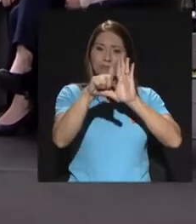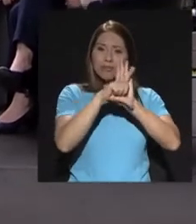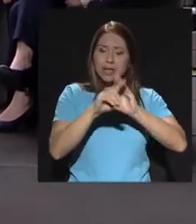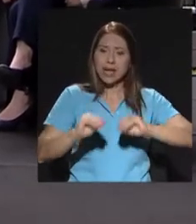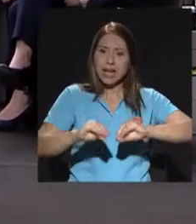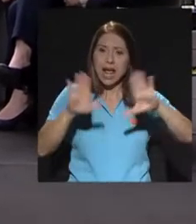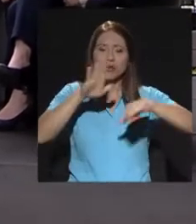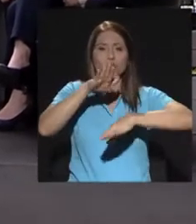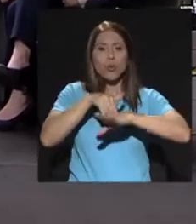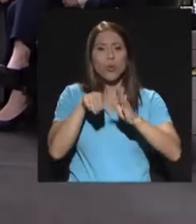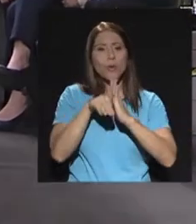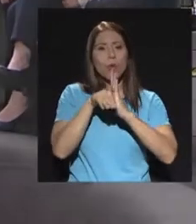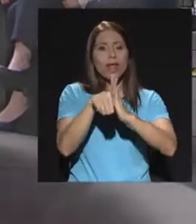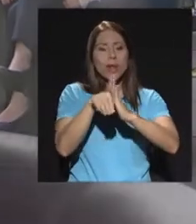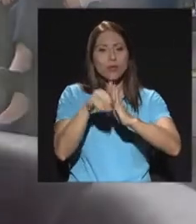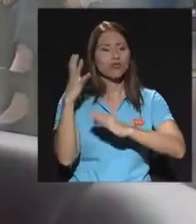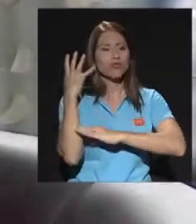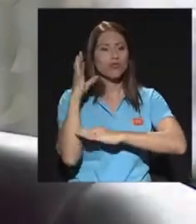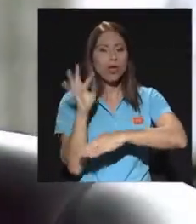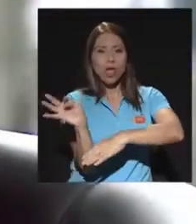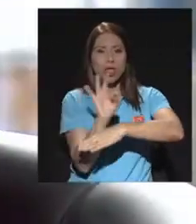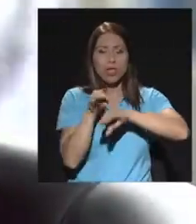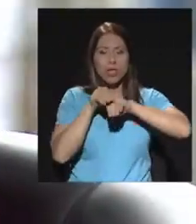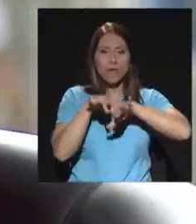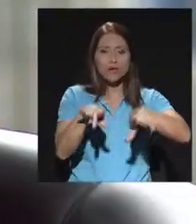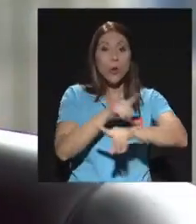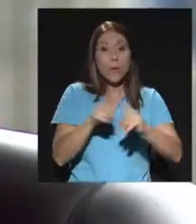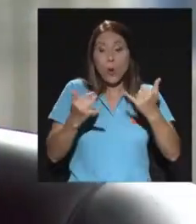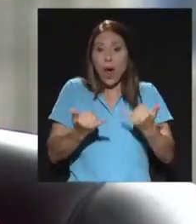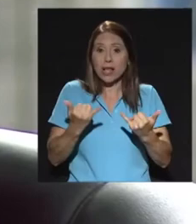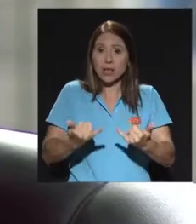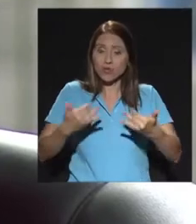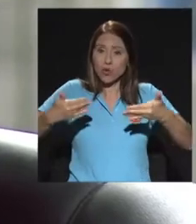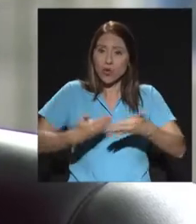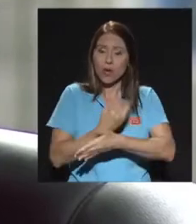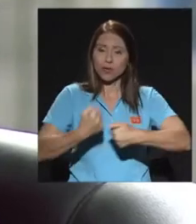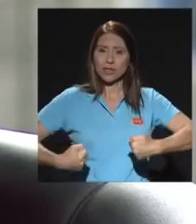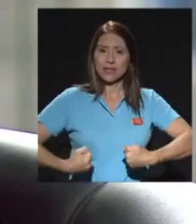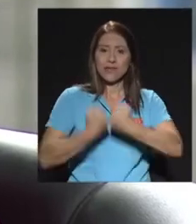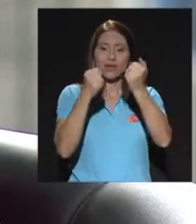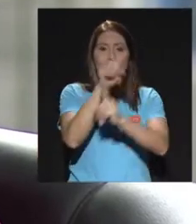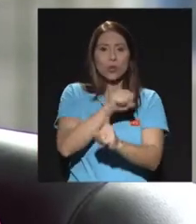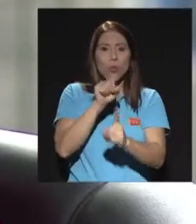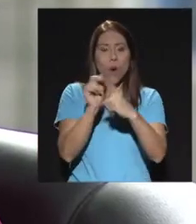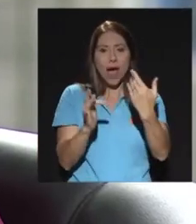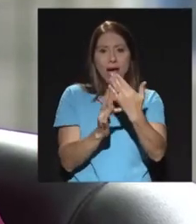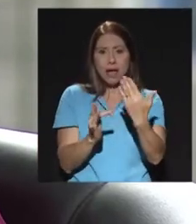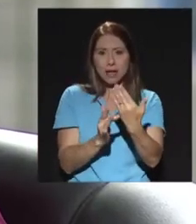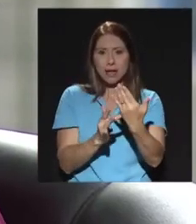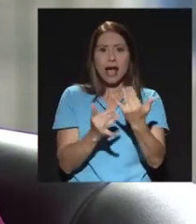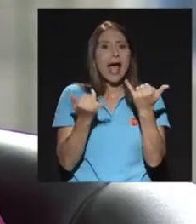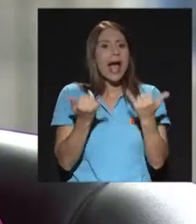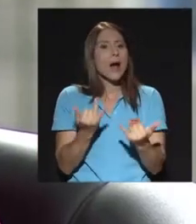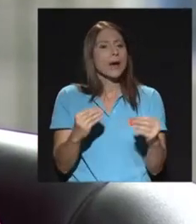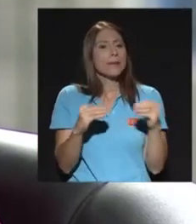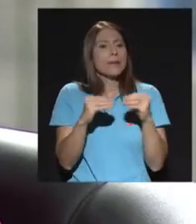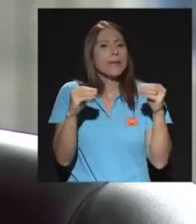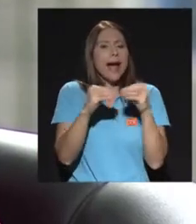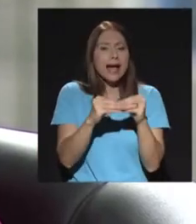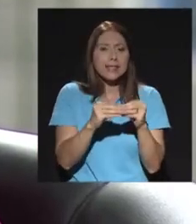de radiodifusión. Pero hoy en día, frente a los nuevos desafíos de la convergencia tecnológica, se aumentan, digamos,